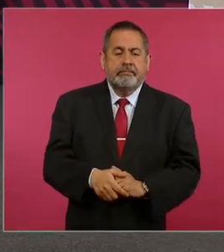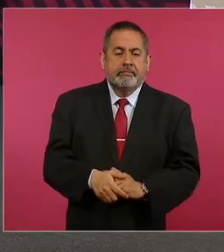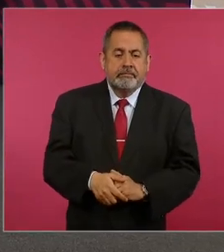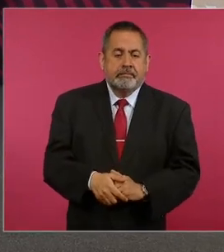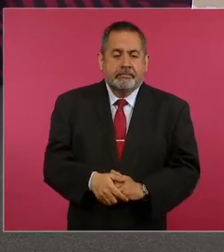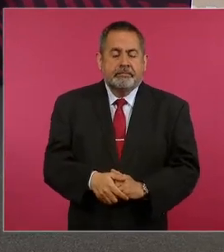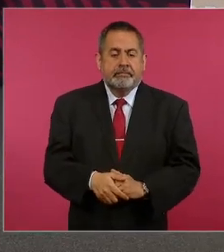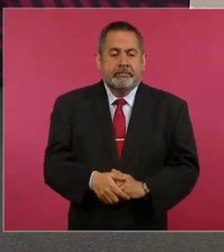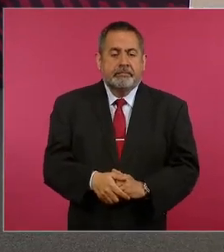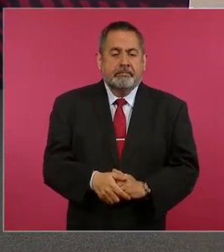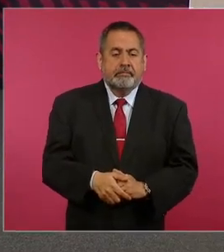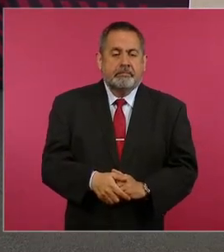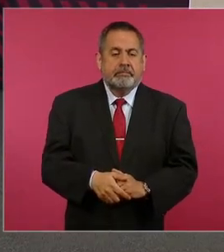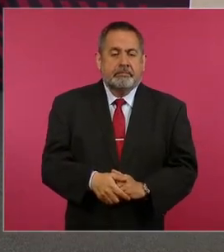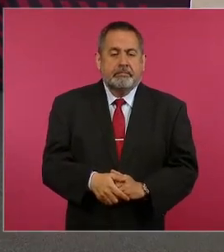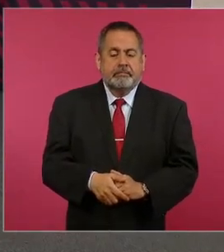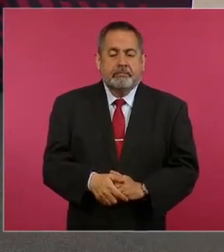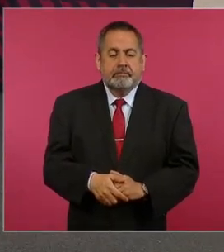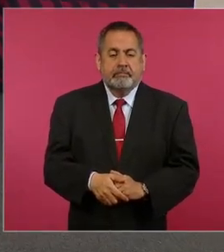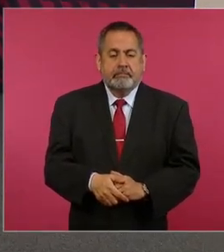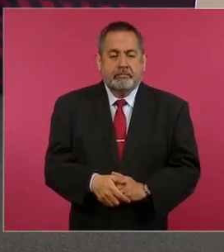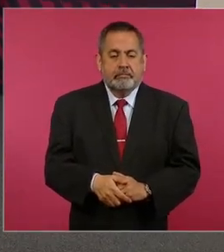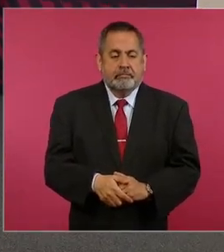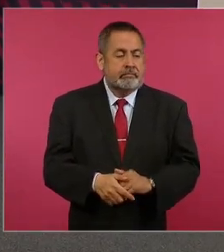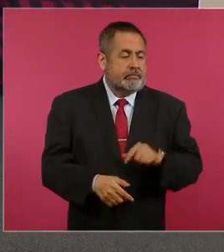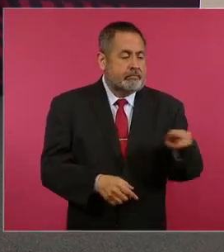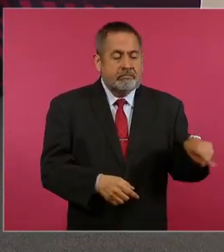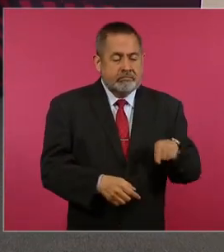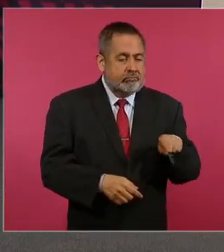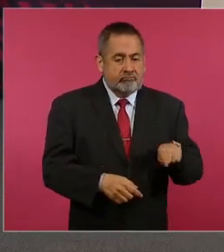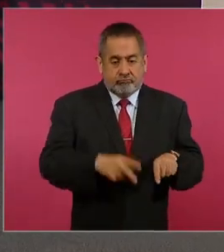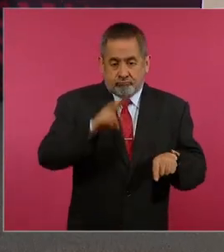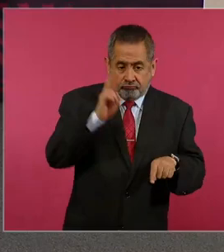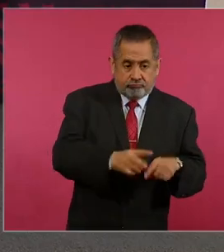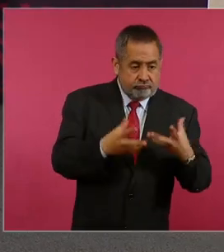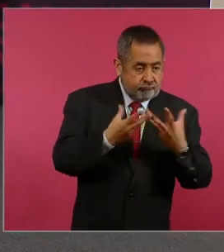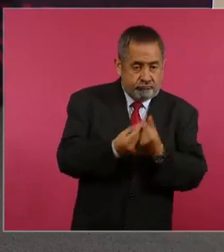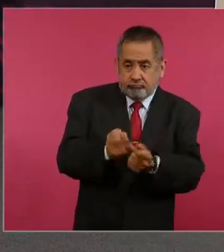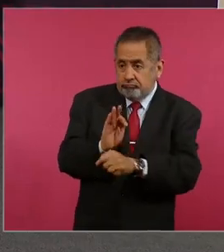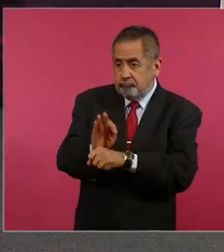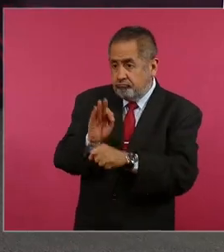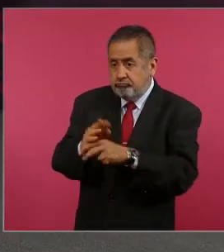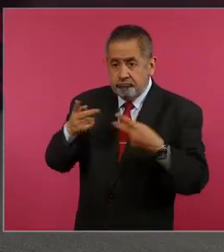hay quienes no están realmente a favor de los pobres.